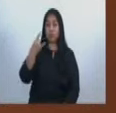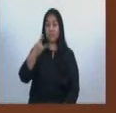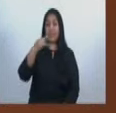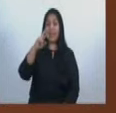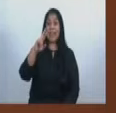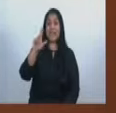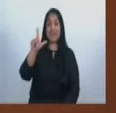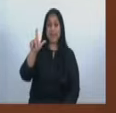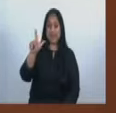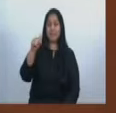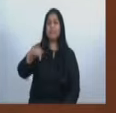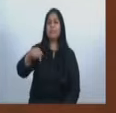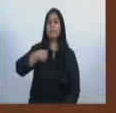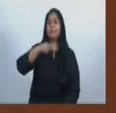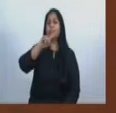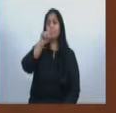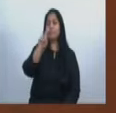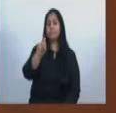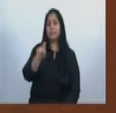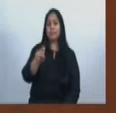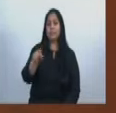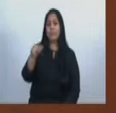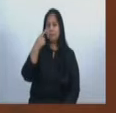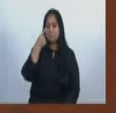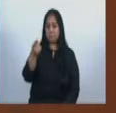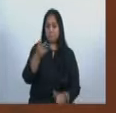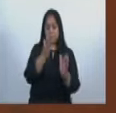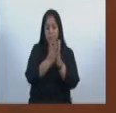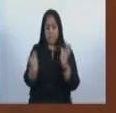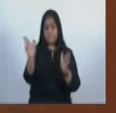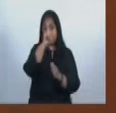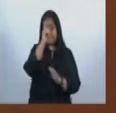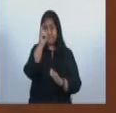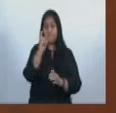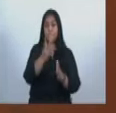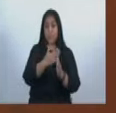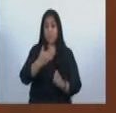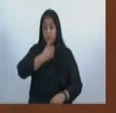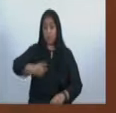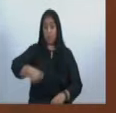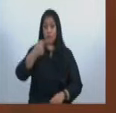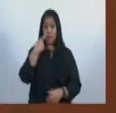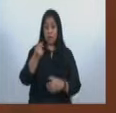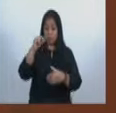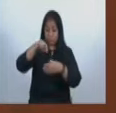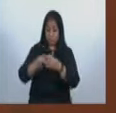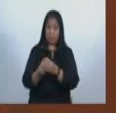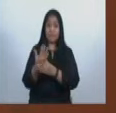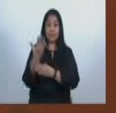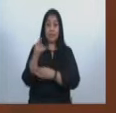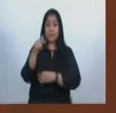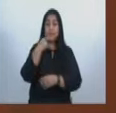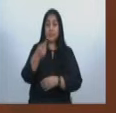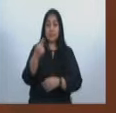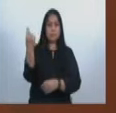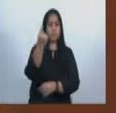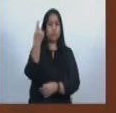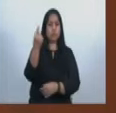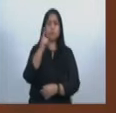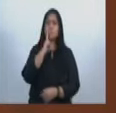y la pregunta es la siguiente tomando en cuenta el plan de trabajo el plan de gobierno que propuso semilla el cual prioriza la mejora